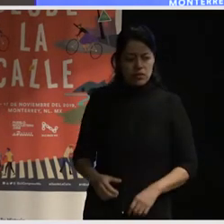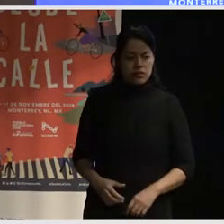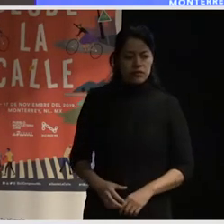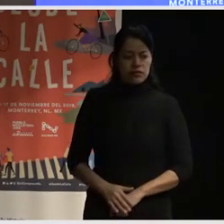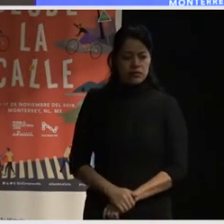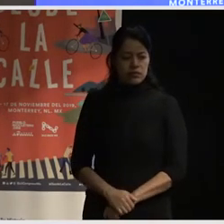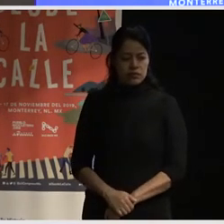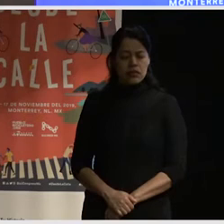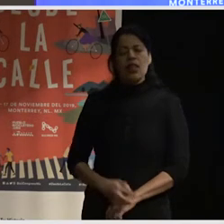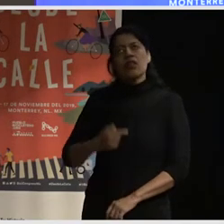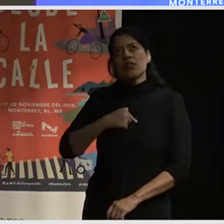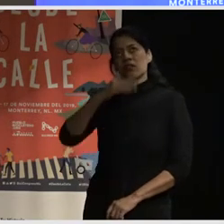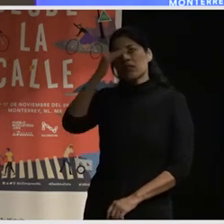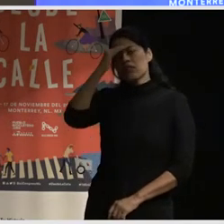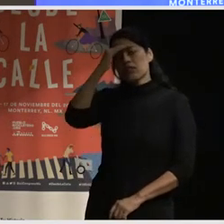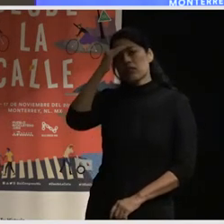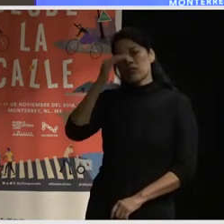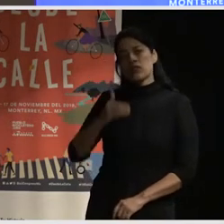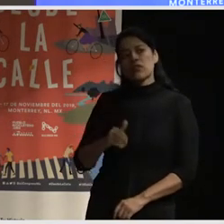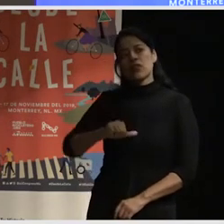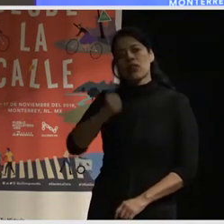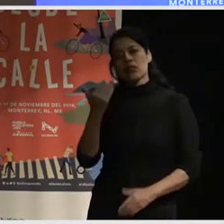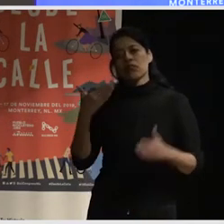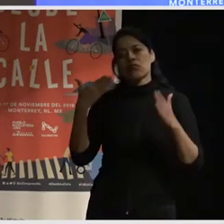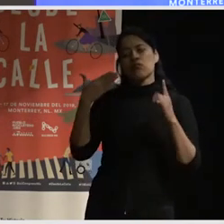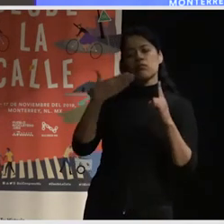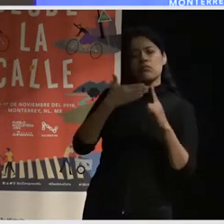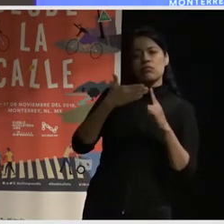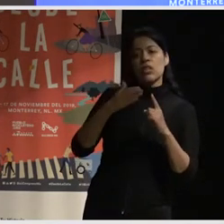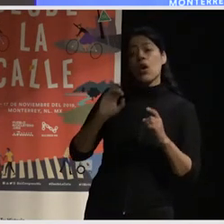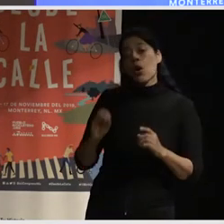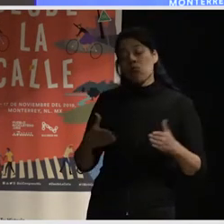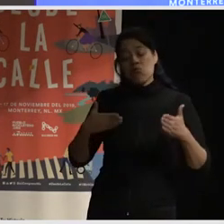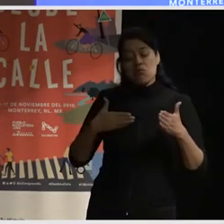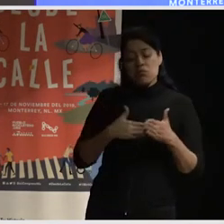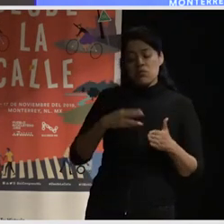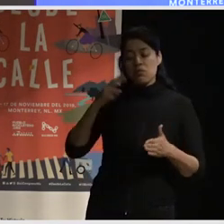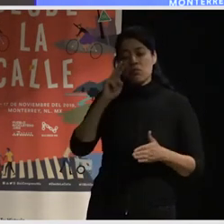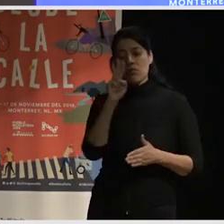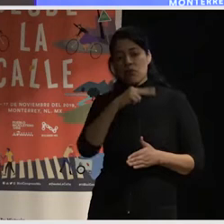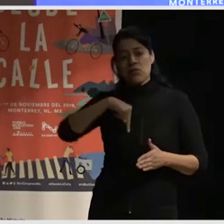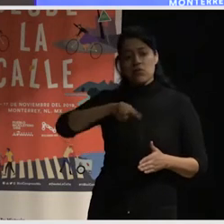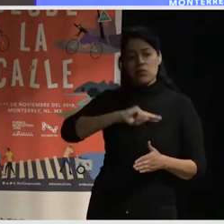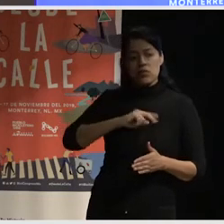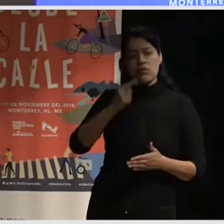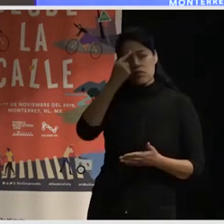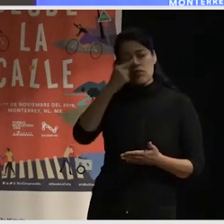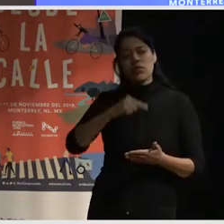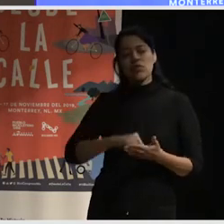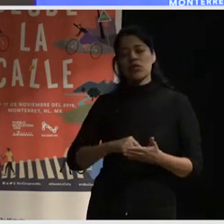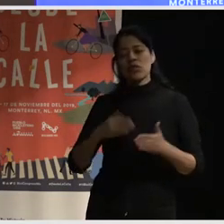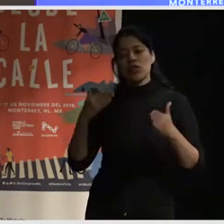bueno me quedo pensando también en que otros retos u obstáculos vemos nosotros yo creo que el